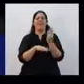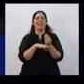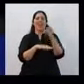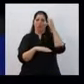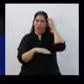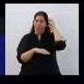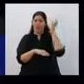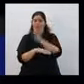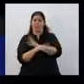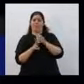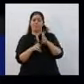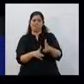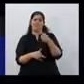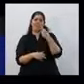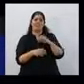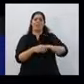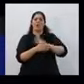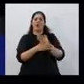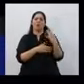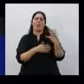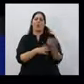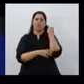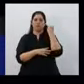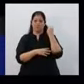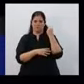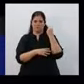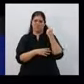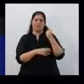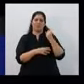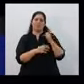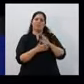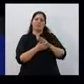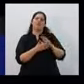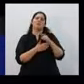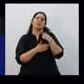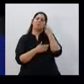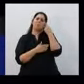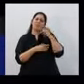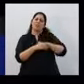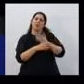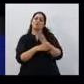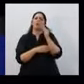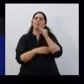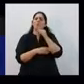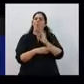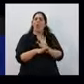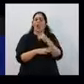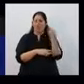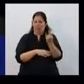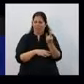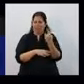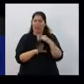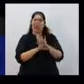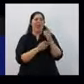lavagna decía recién que el mercosur hay que rescatarlo nosotros queremos que el mercosur ha sido un simulacro una mentira